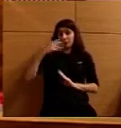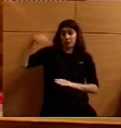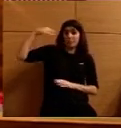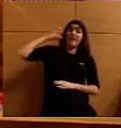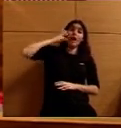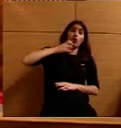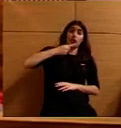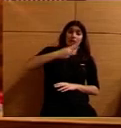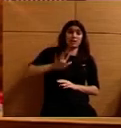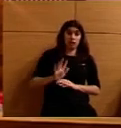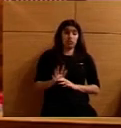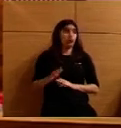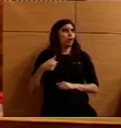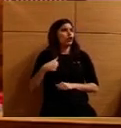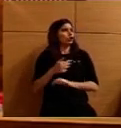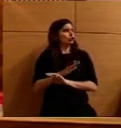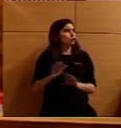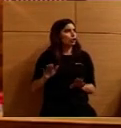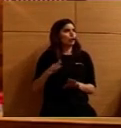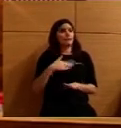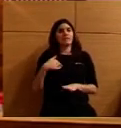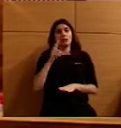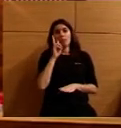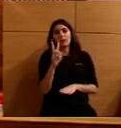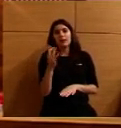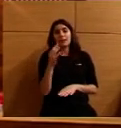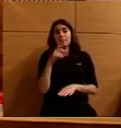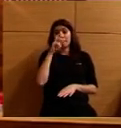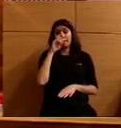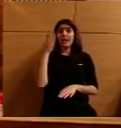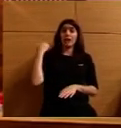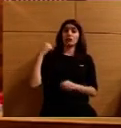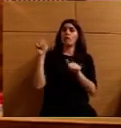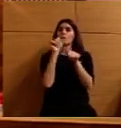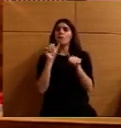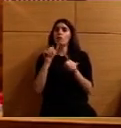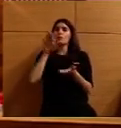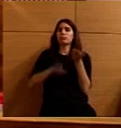hasta Rajoy. Yo solo quiero que miren en qué año y de qué forma